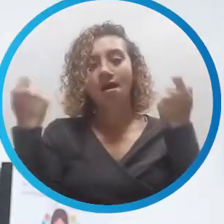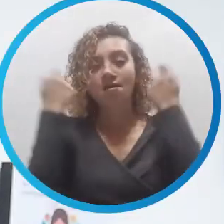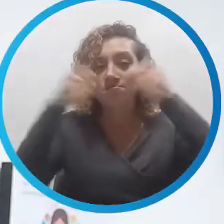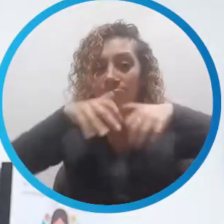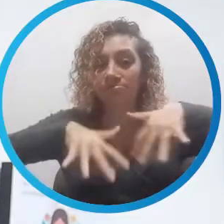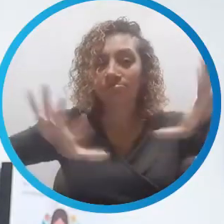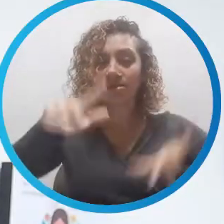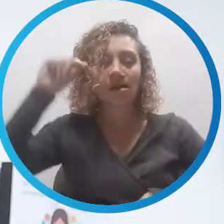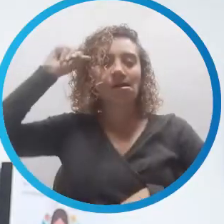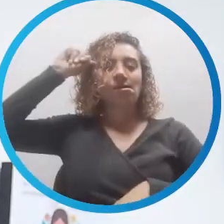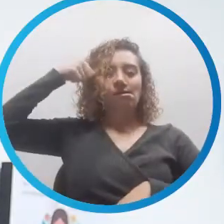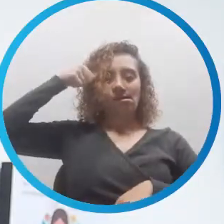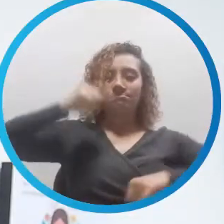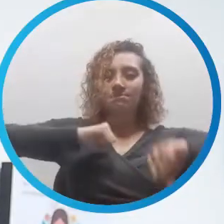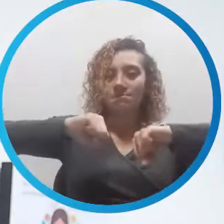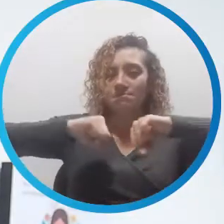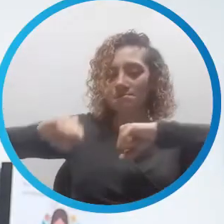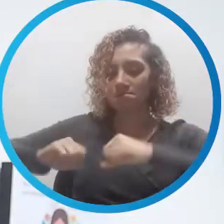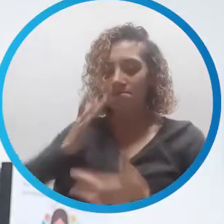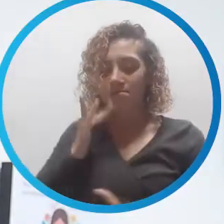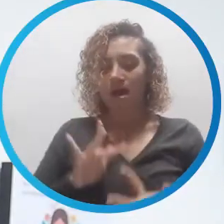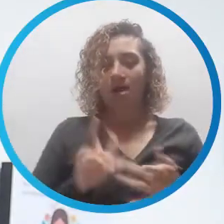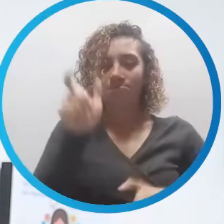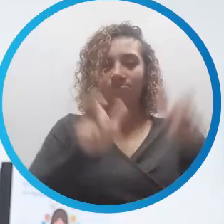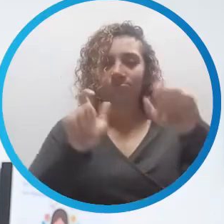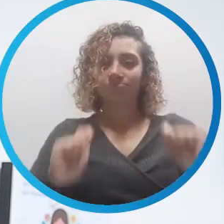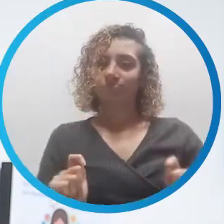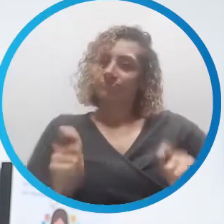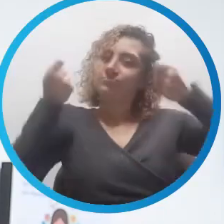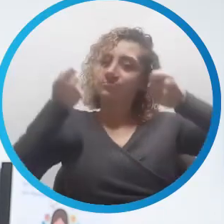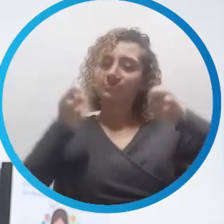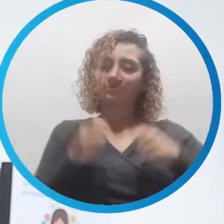nuestra participación en esta campaña, hacer memoria viva